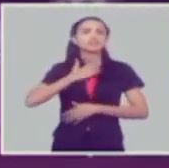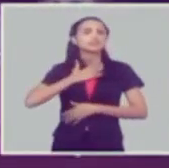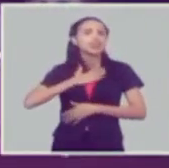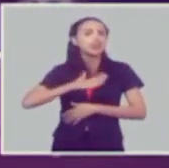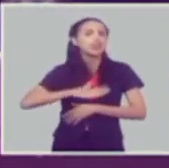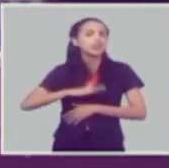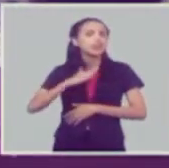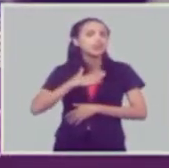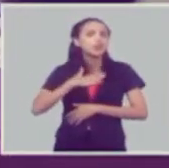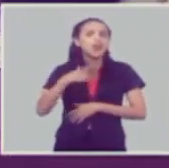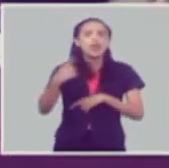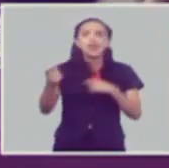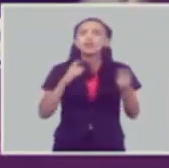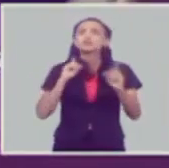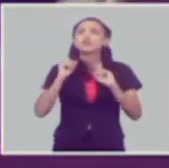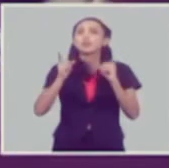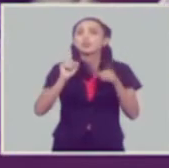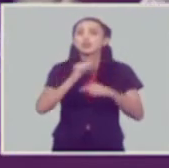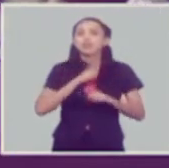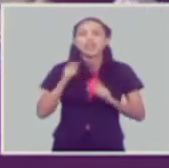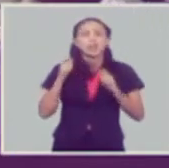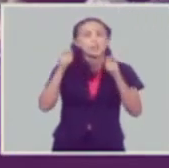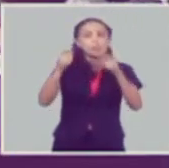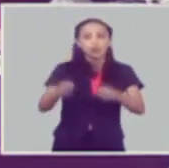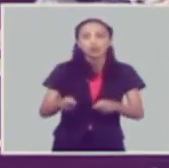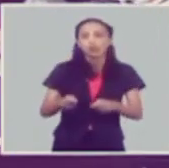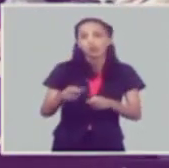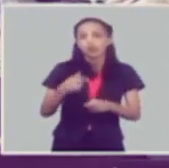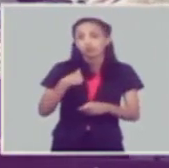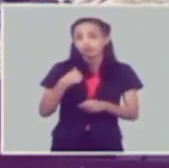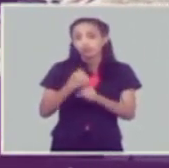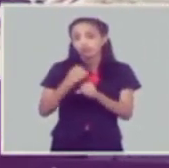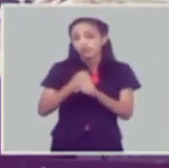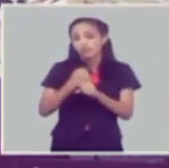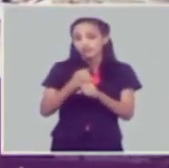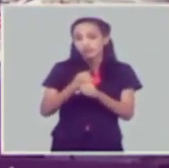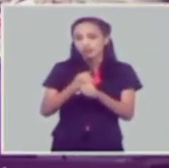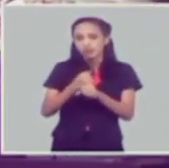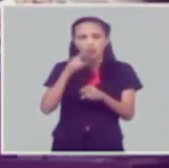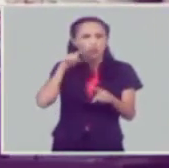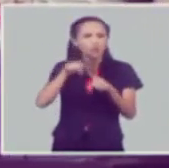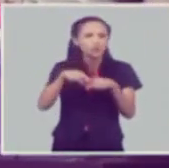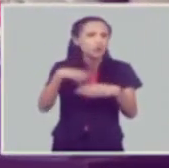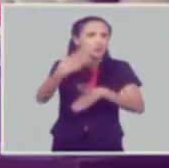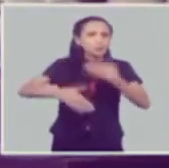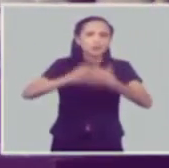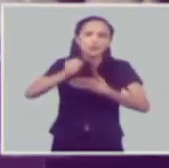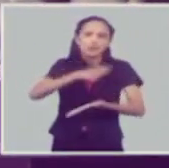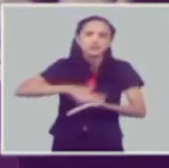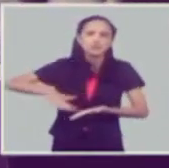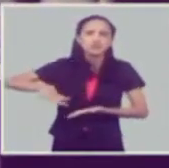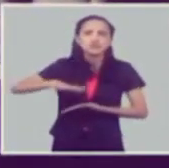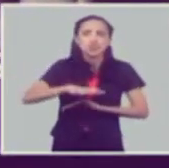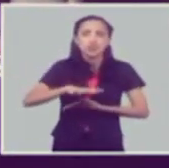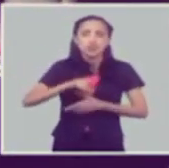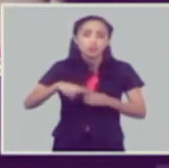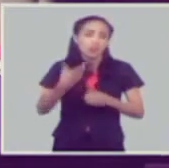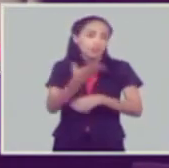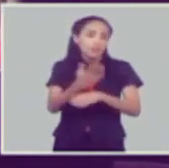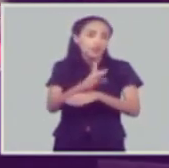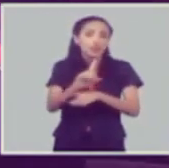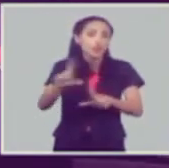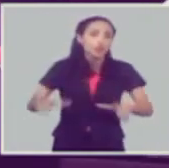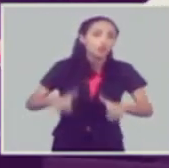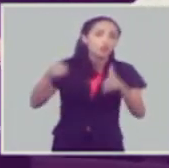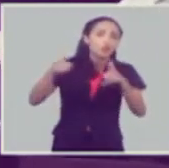negociadores políticos y tratarán de imponer sus agendas apostando al estallido social si sus demandas no son cumplidas.